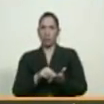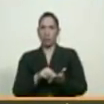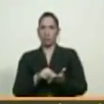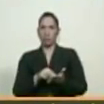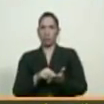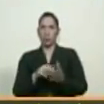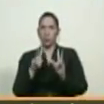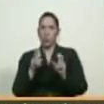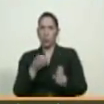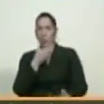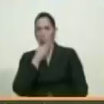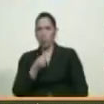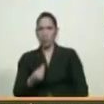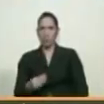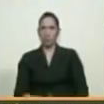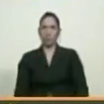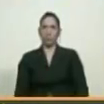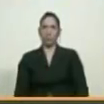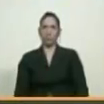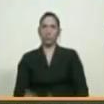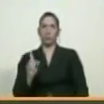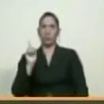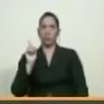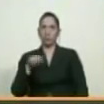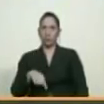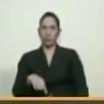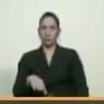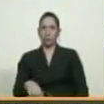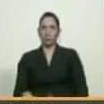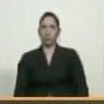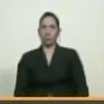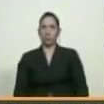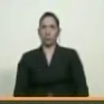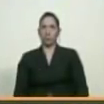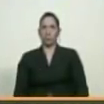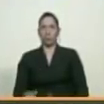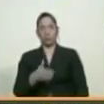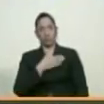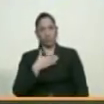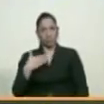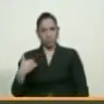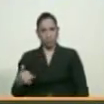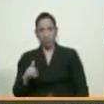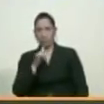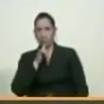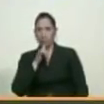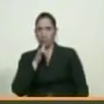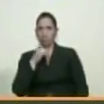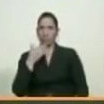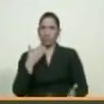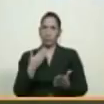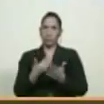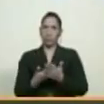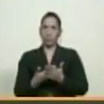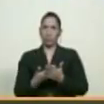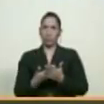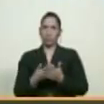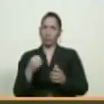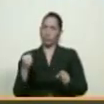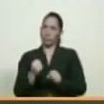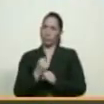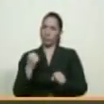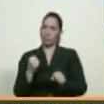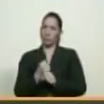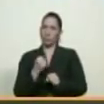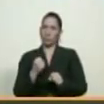monetario. Asimismo, desde el ente emisor, queremos destacar y agradecer la ardua labor realizada